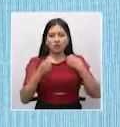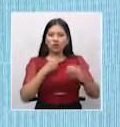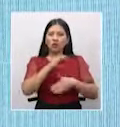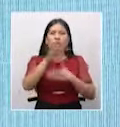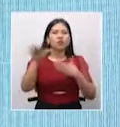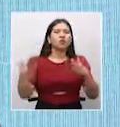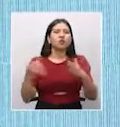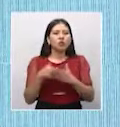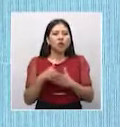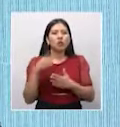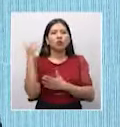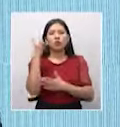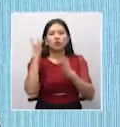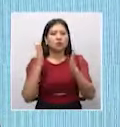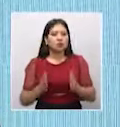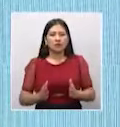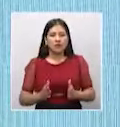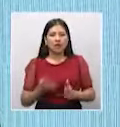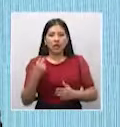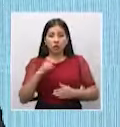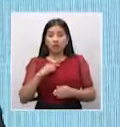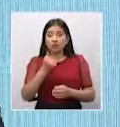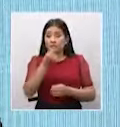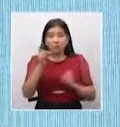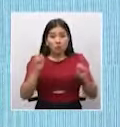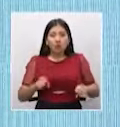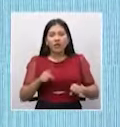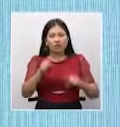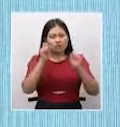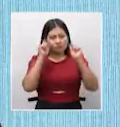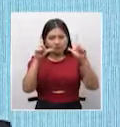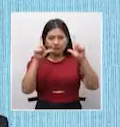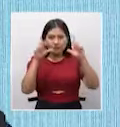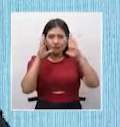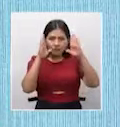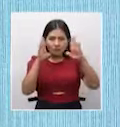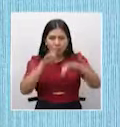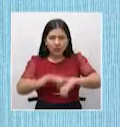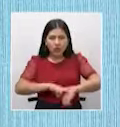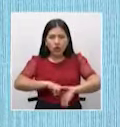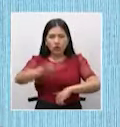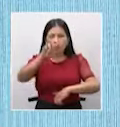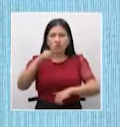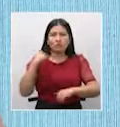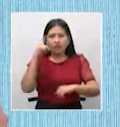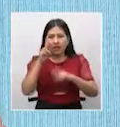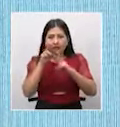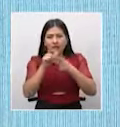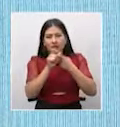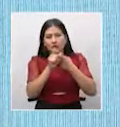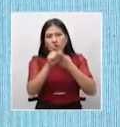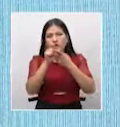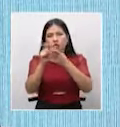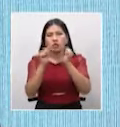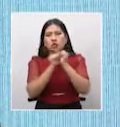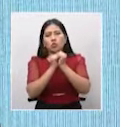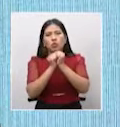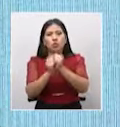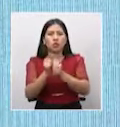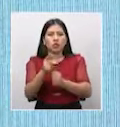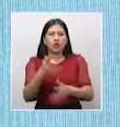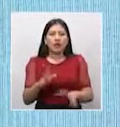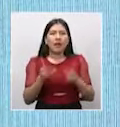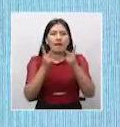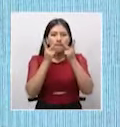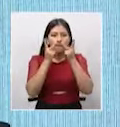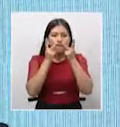los bolivianos, que vamos a esperar despiertos a las 2 de la madrugada para correr junto a Héctor Garibay, el Puma